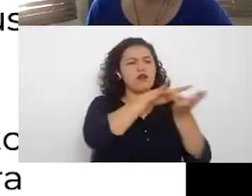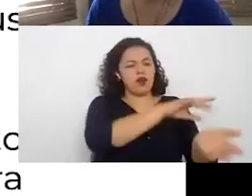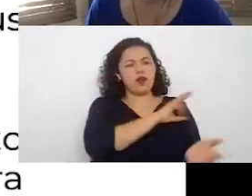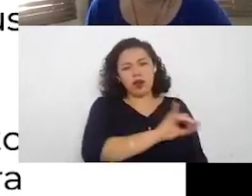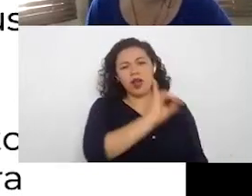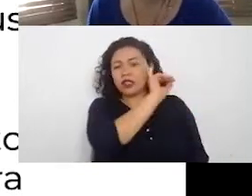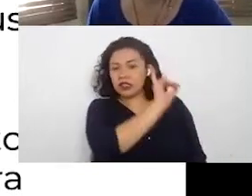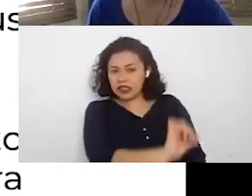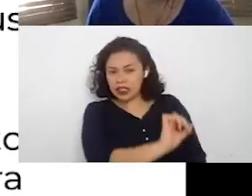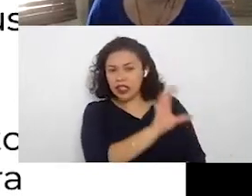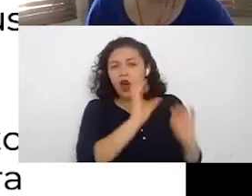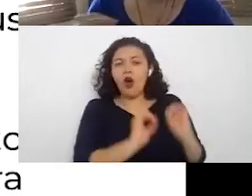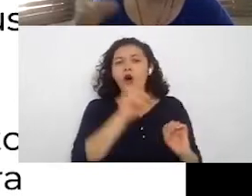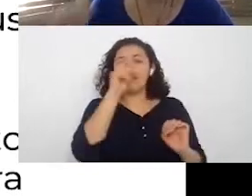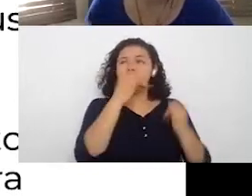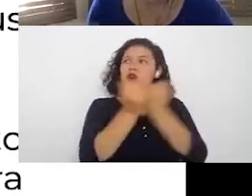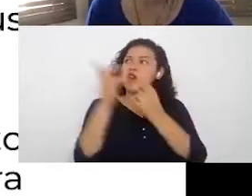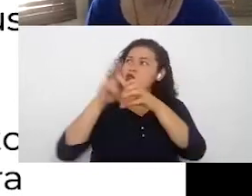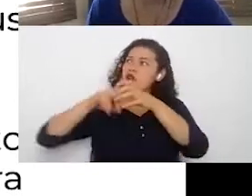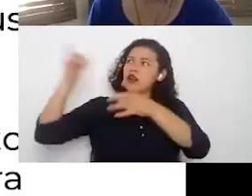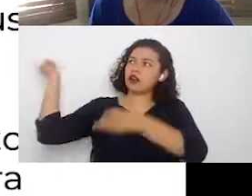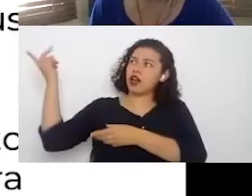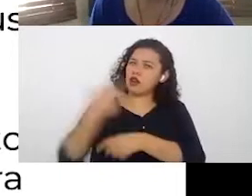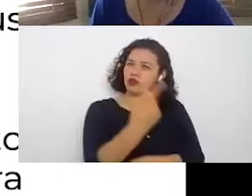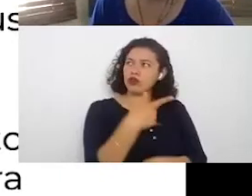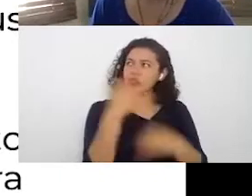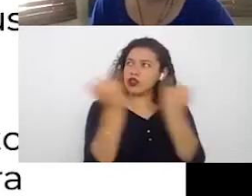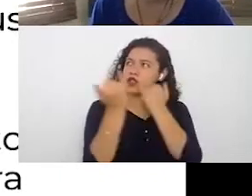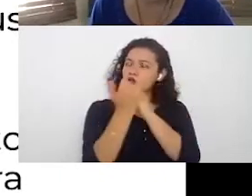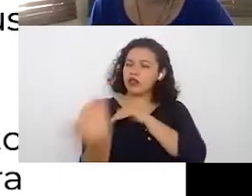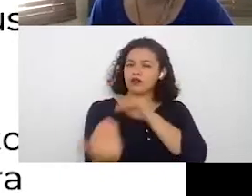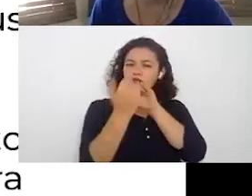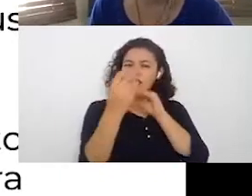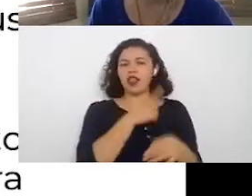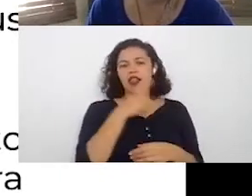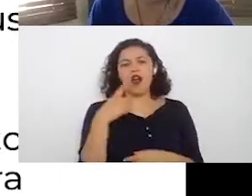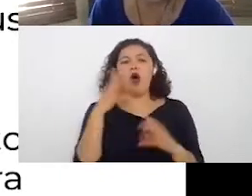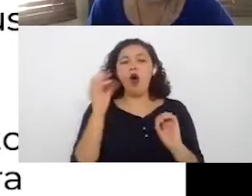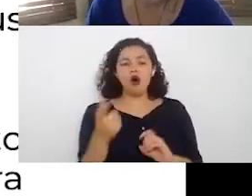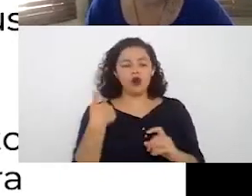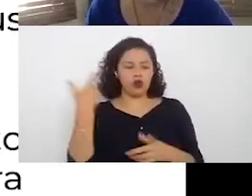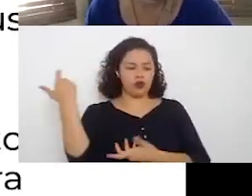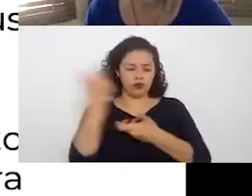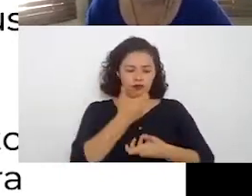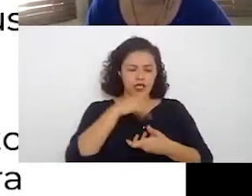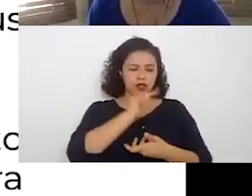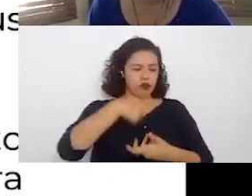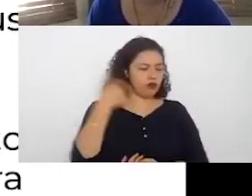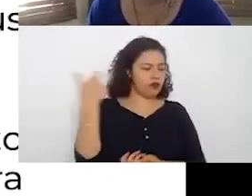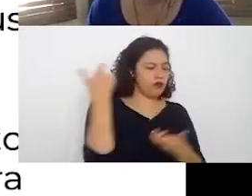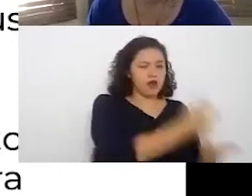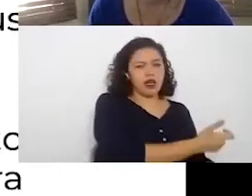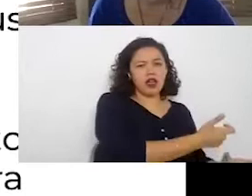mismo sentido del donativo. Hay que pedir esta autorización mediante la ficha 18